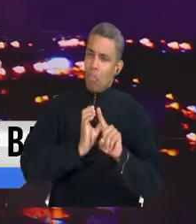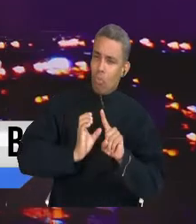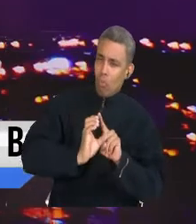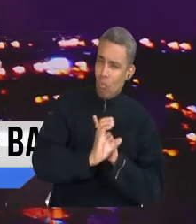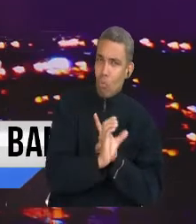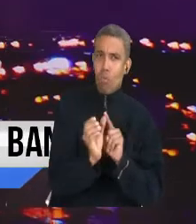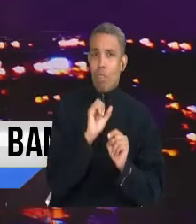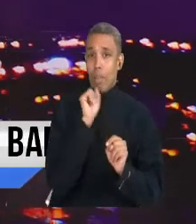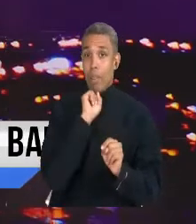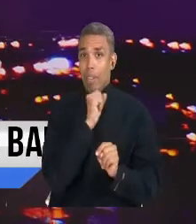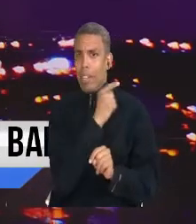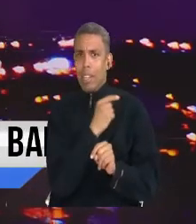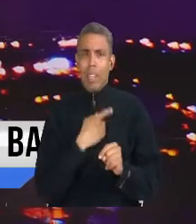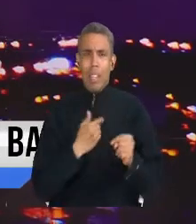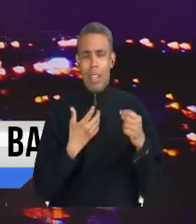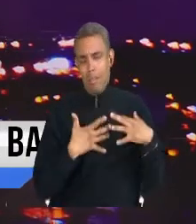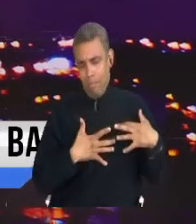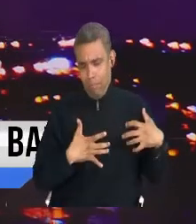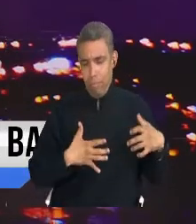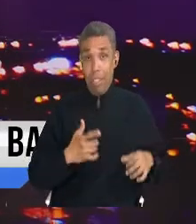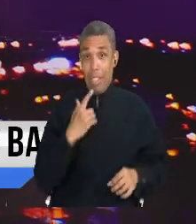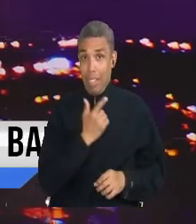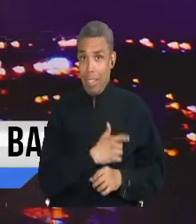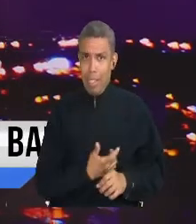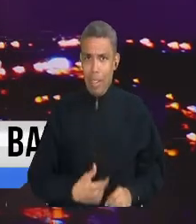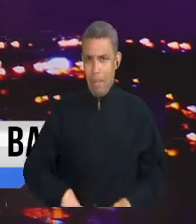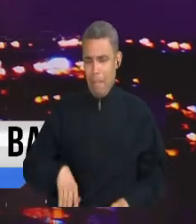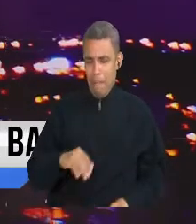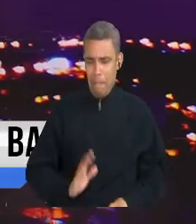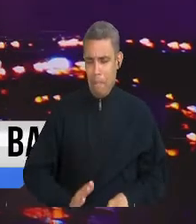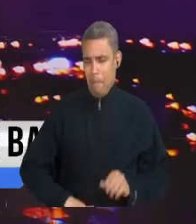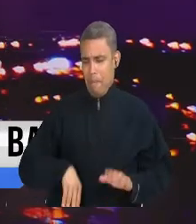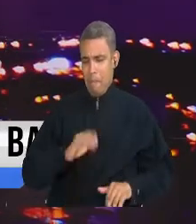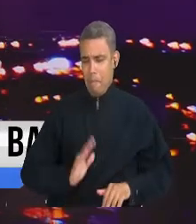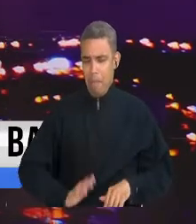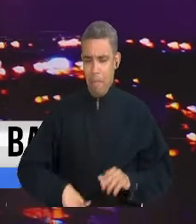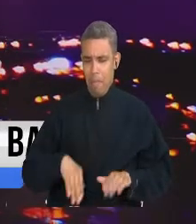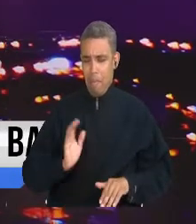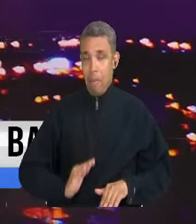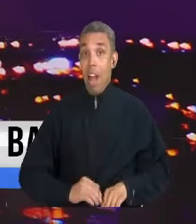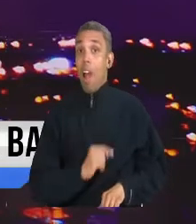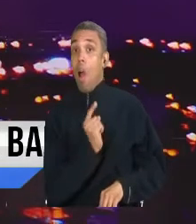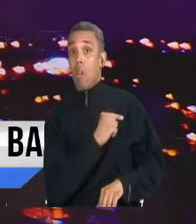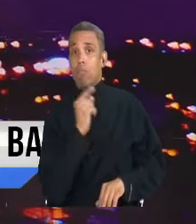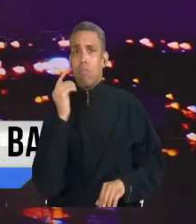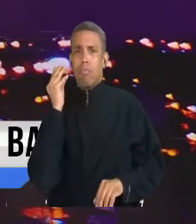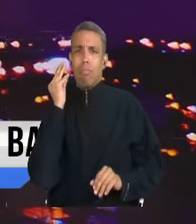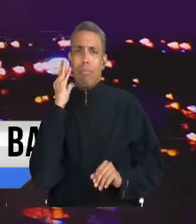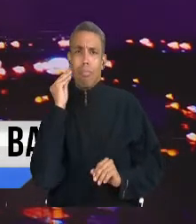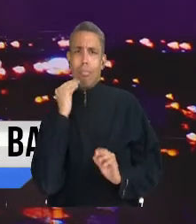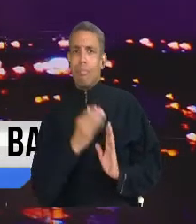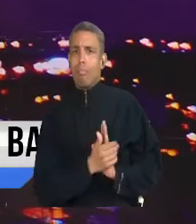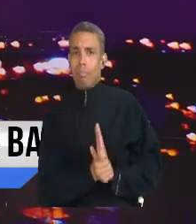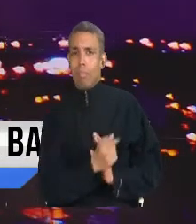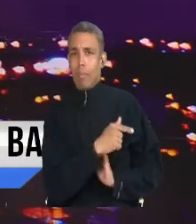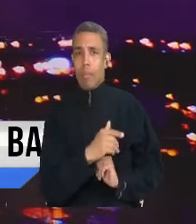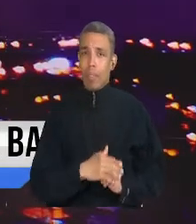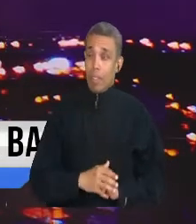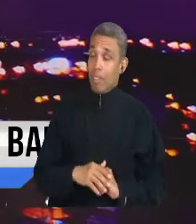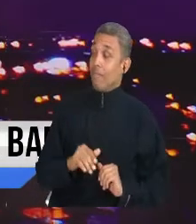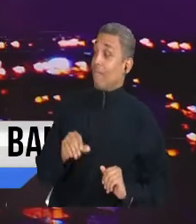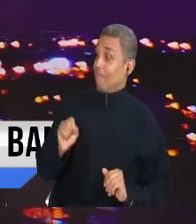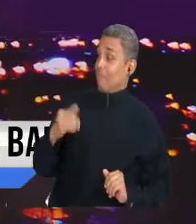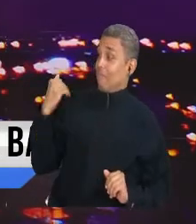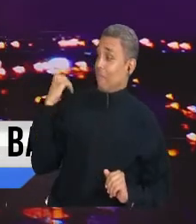por tenernos en cuenta y pues... Nosotros que nos ponen de jurado calificador, algo tenemos que